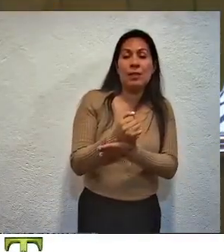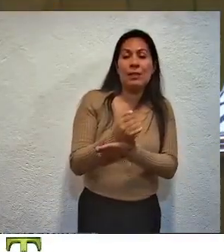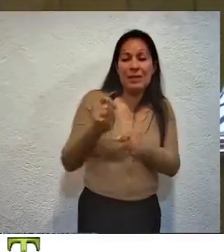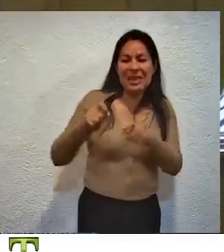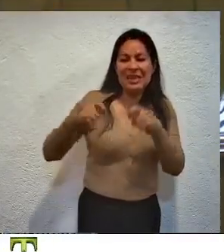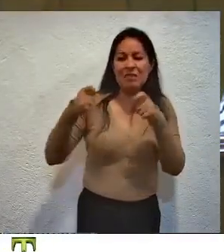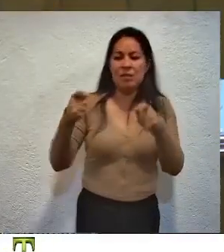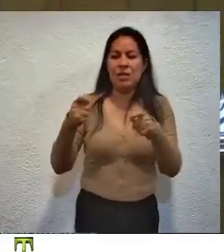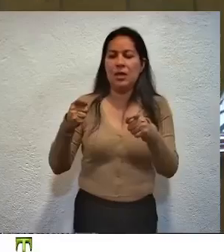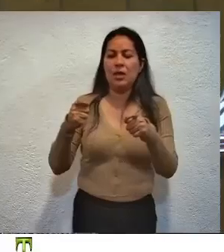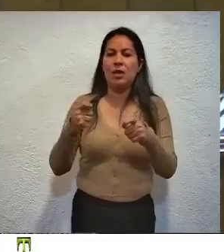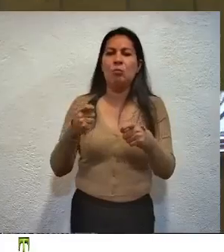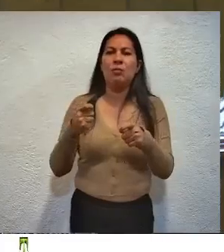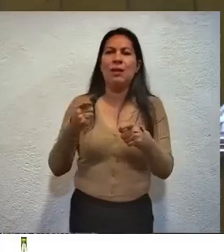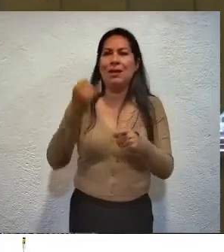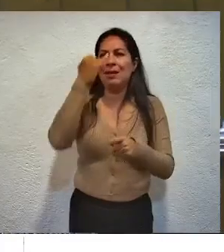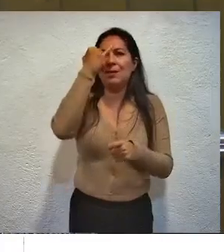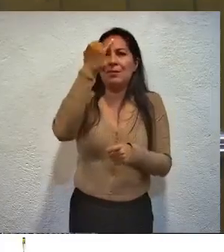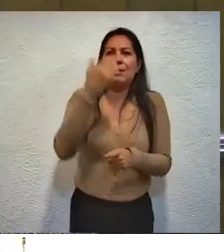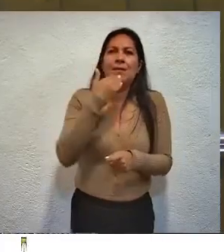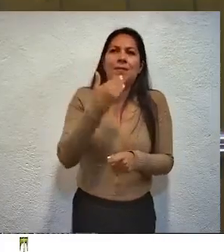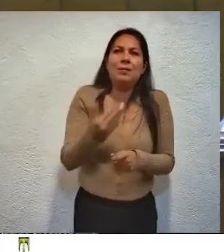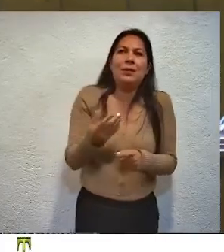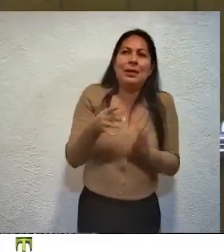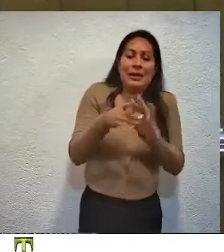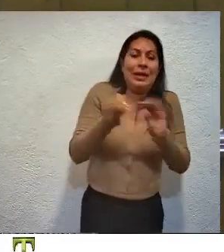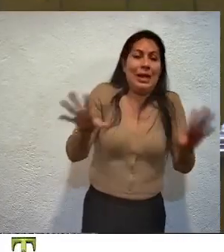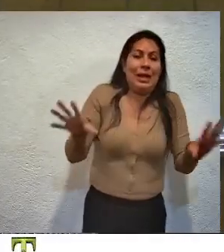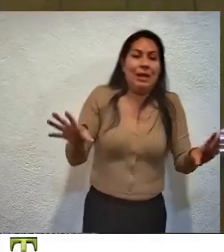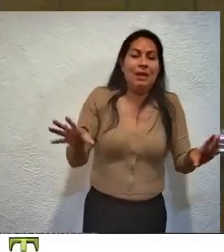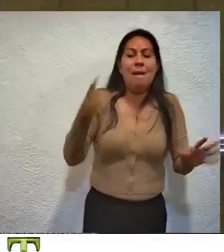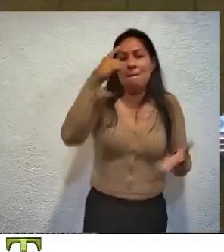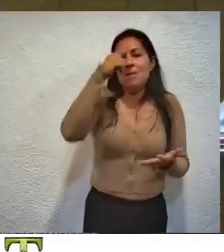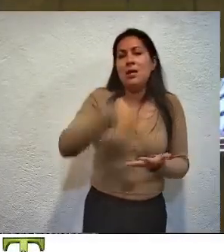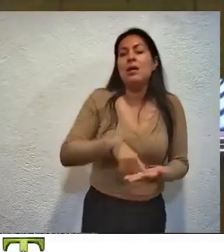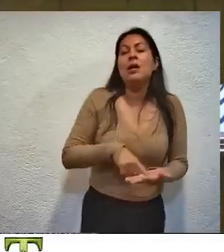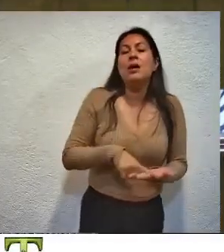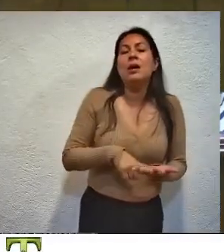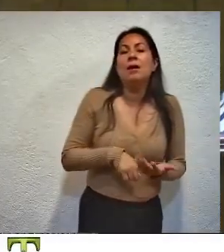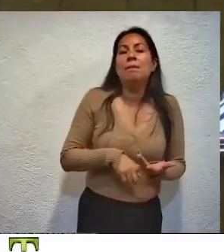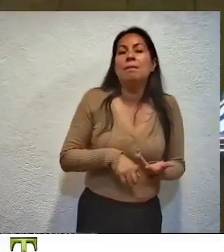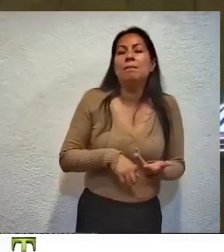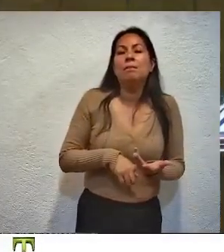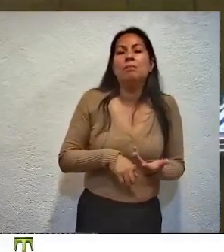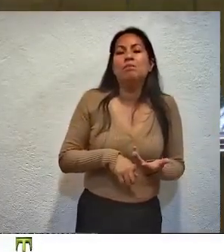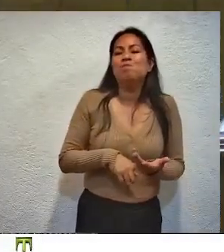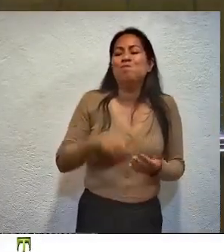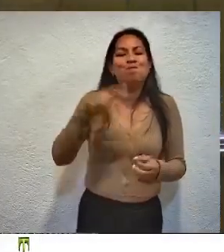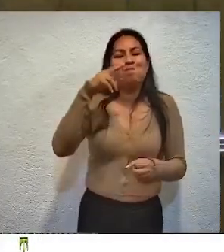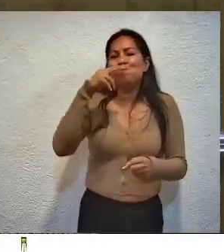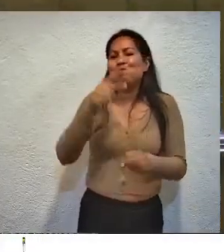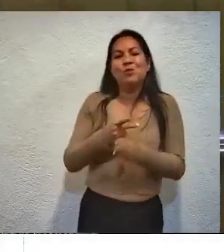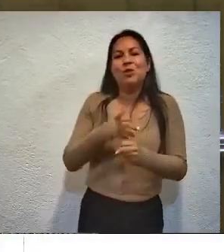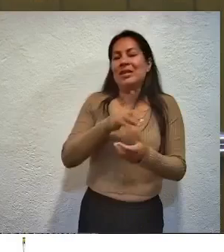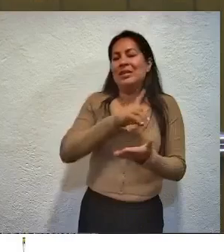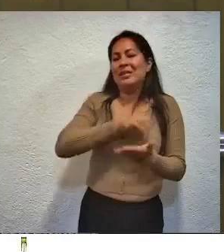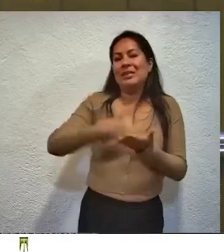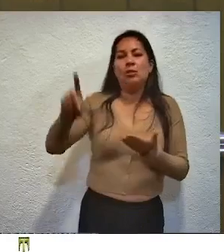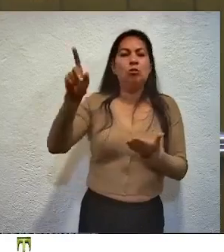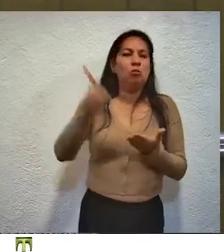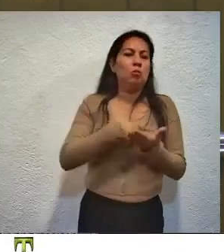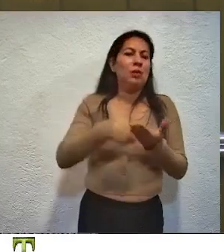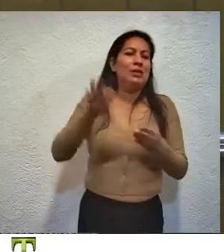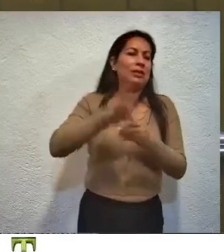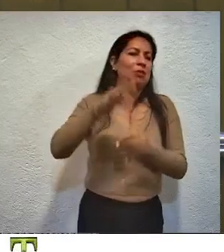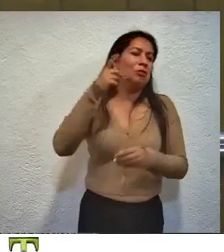emitir un pronunciamiento directo, preciso y claro para que no se vulneren los derechos político-electorales,